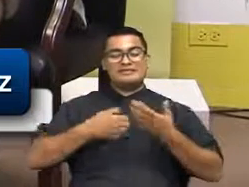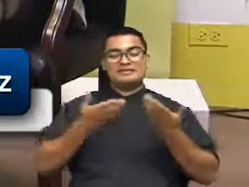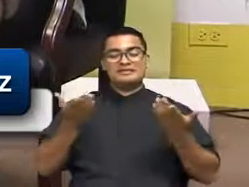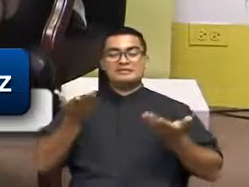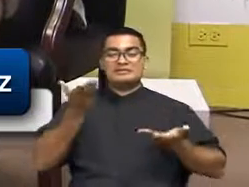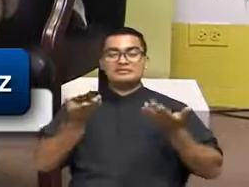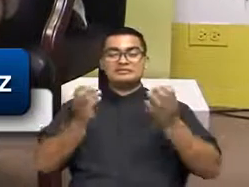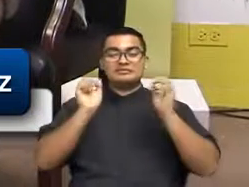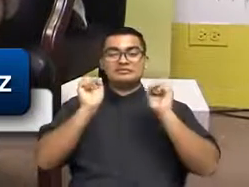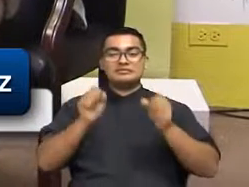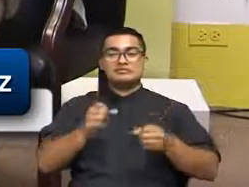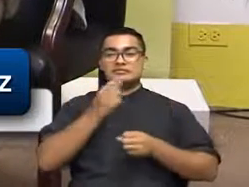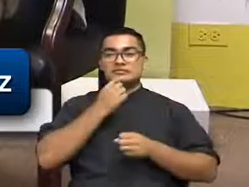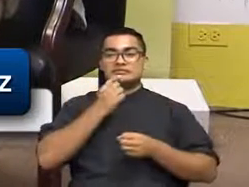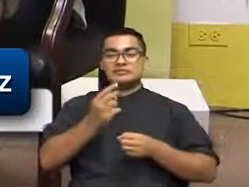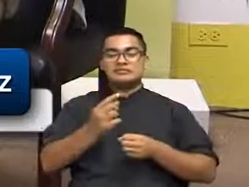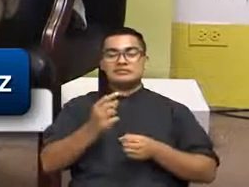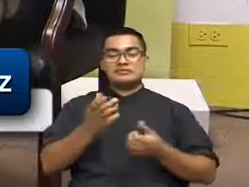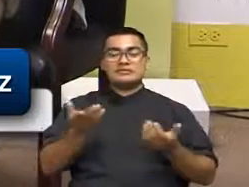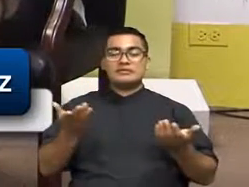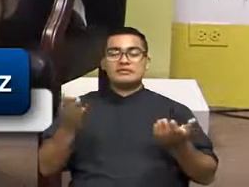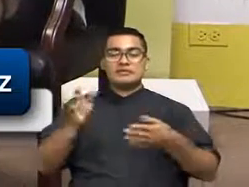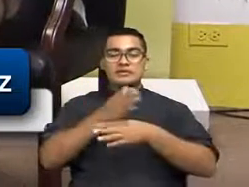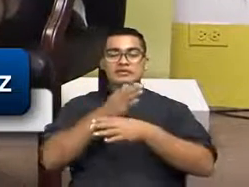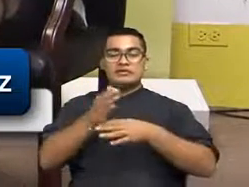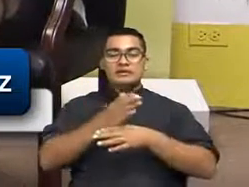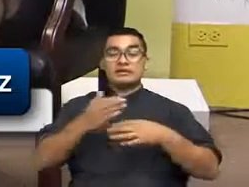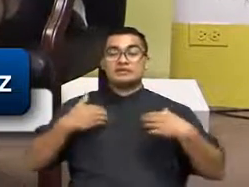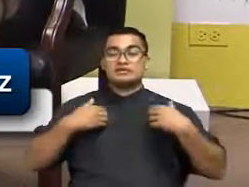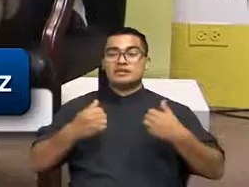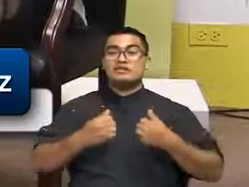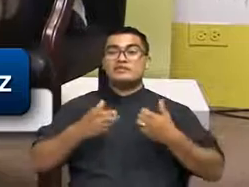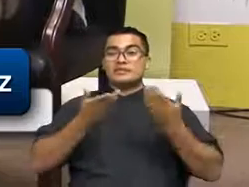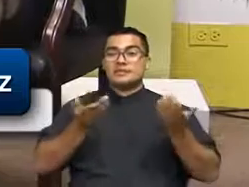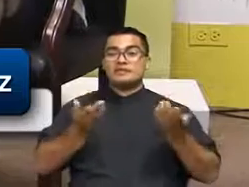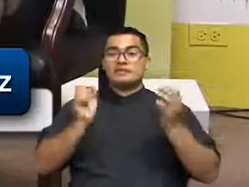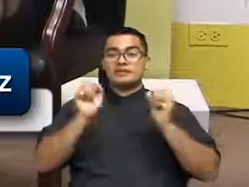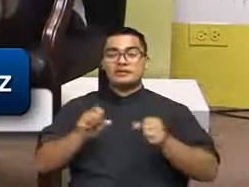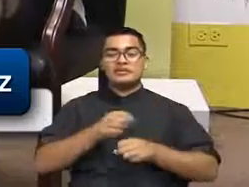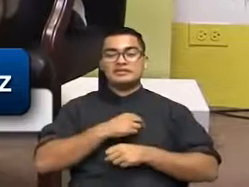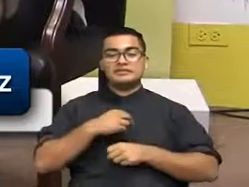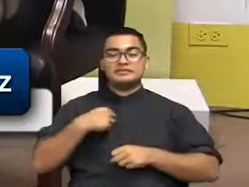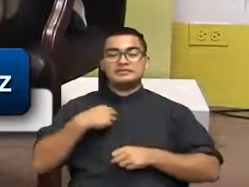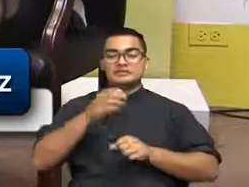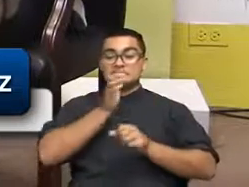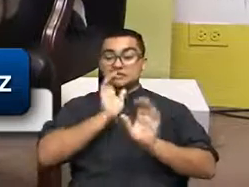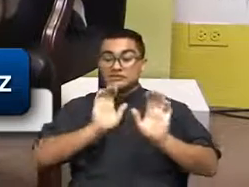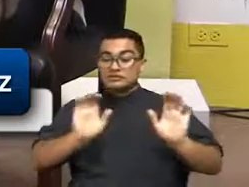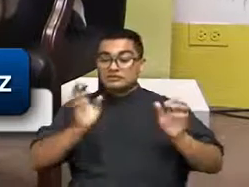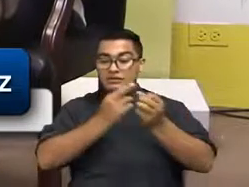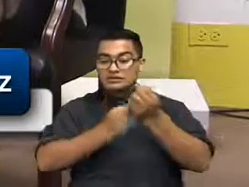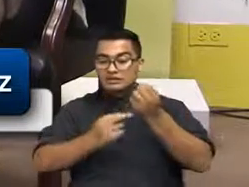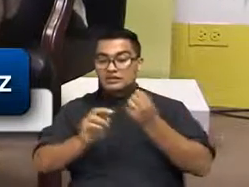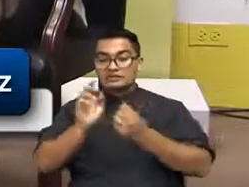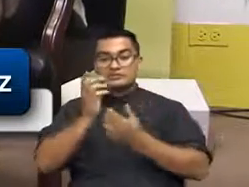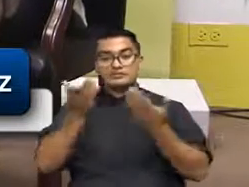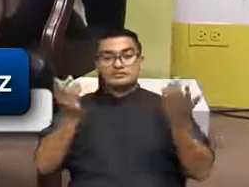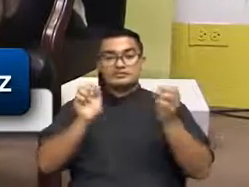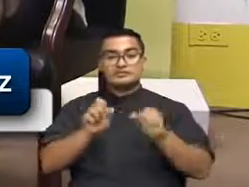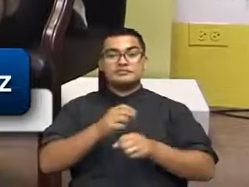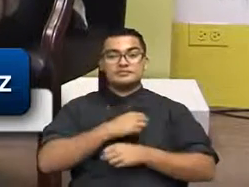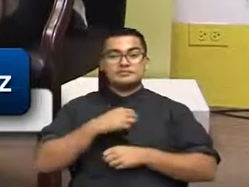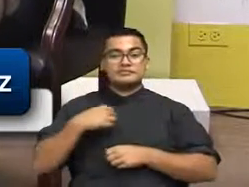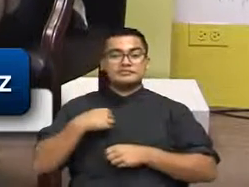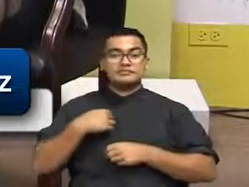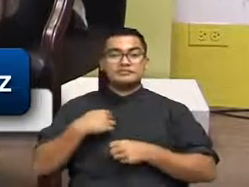haber isoinmunización, que es la producción de anticuerpos directamente para esos tipos de sangre, es otro escenario que podemos tener. Porque